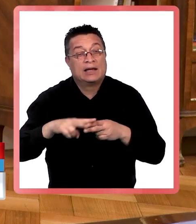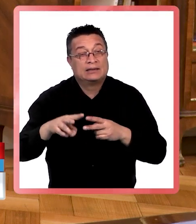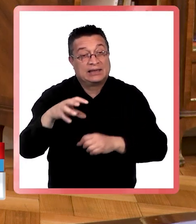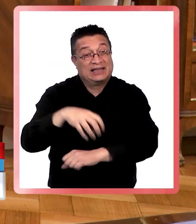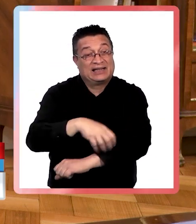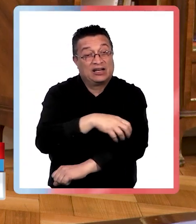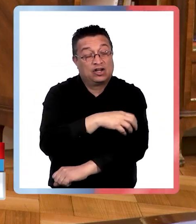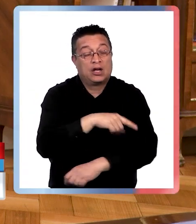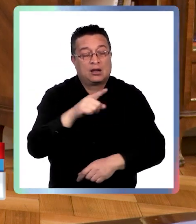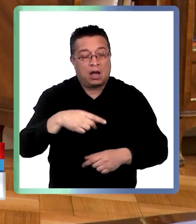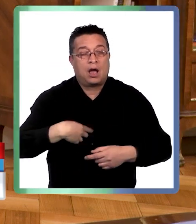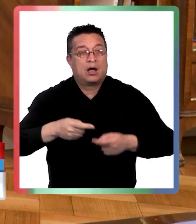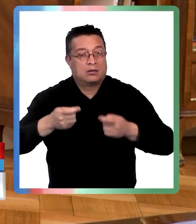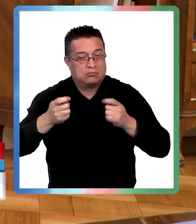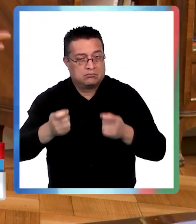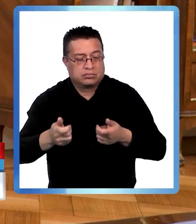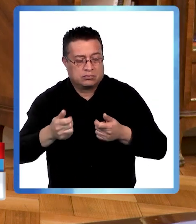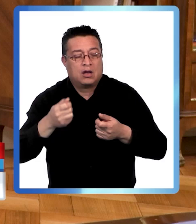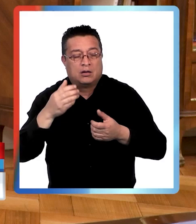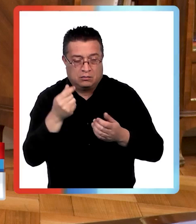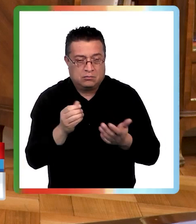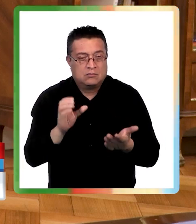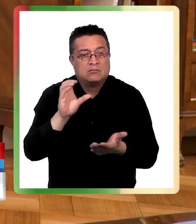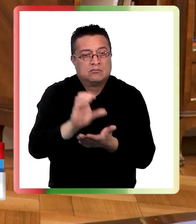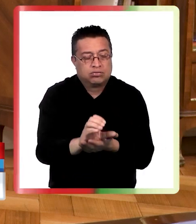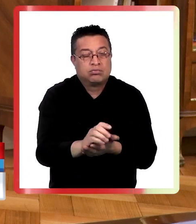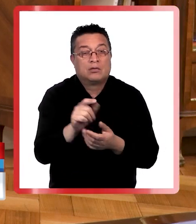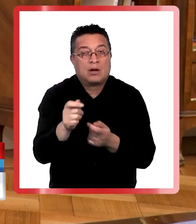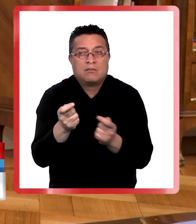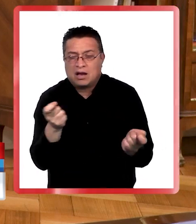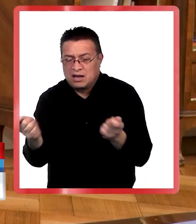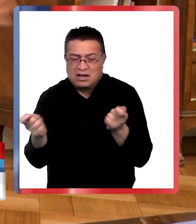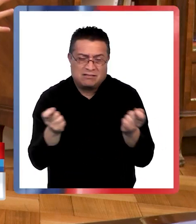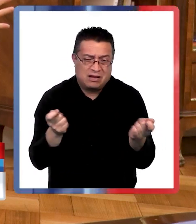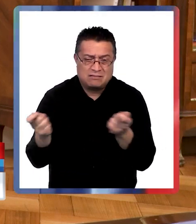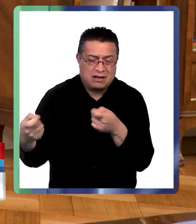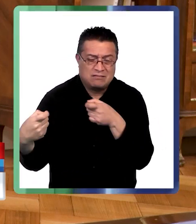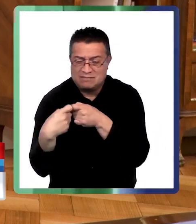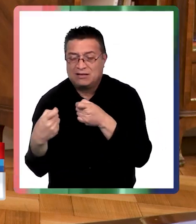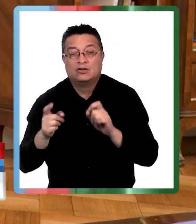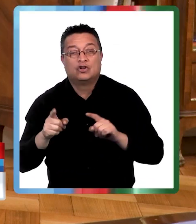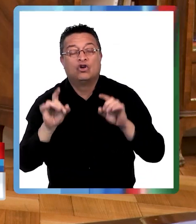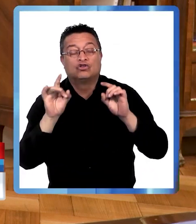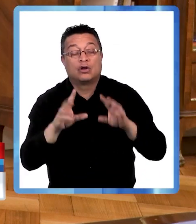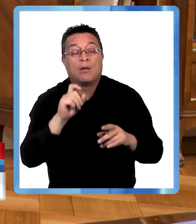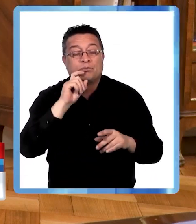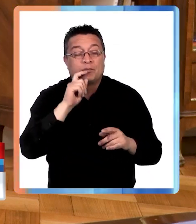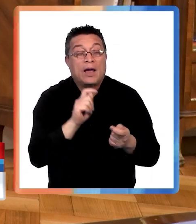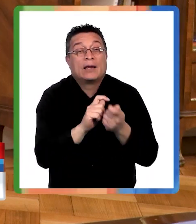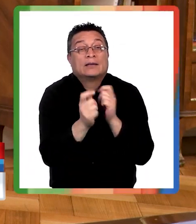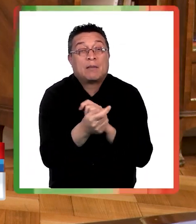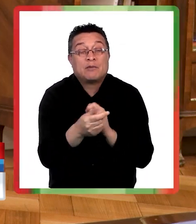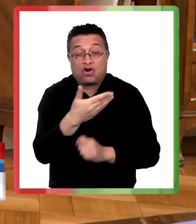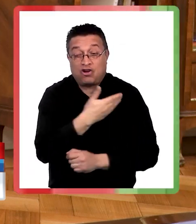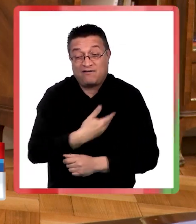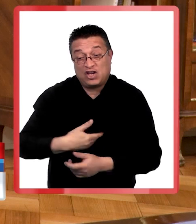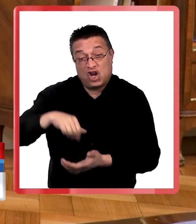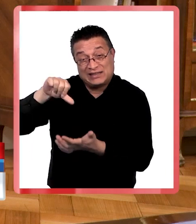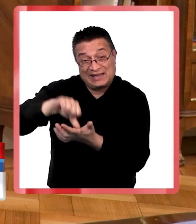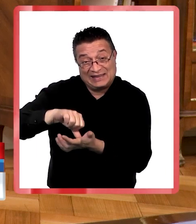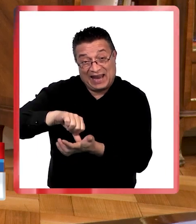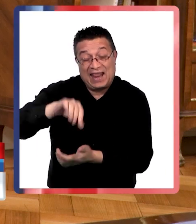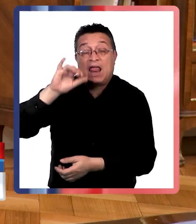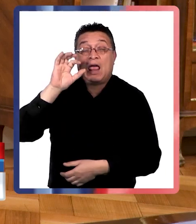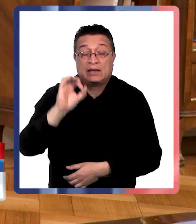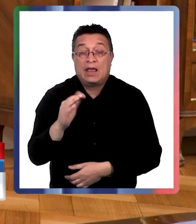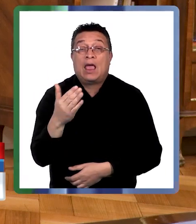regiones y que haya ahí competencias, recursos, no estar tironeándose, sino que está radicado ahí, que en cambio esté radicado en el gobierno central y en